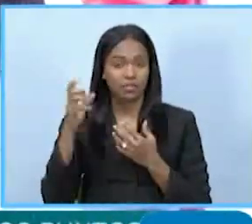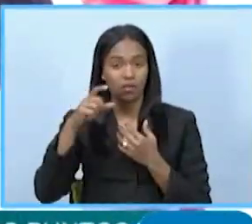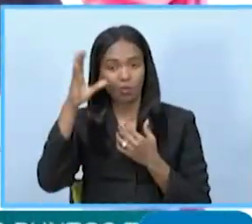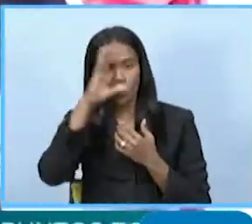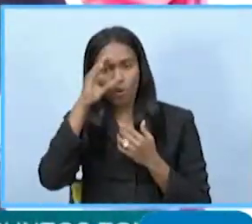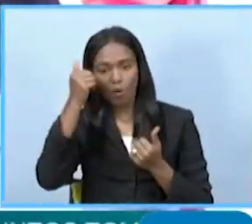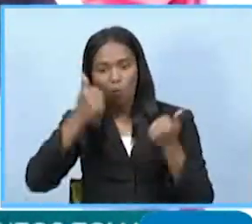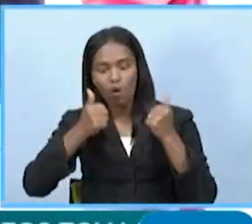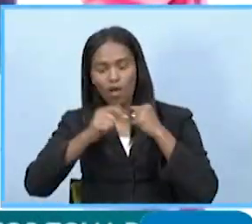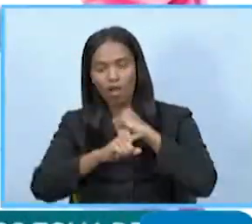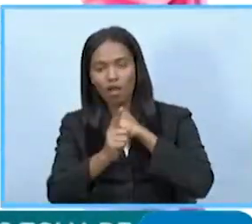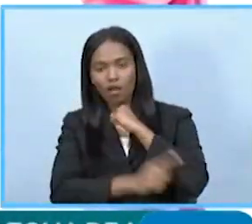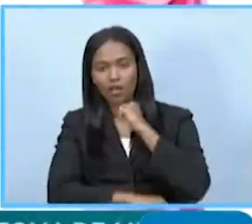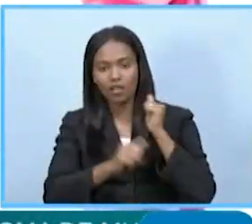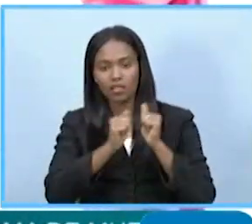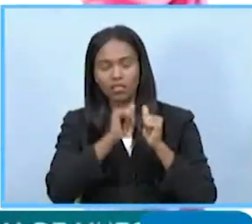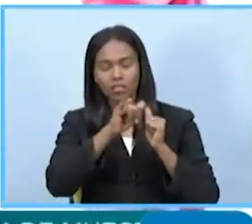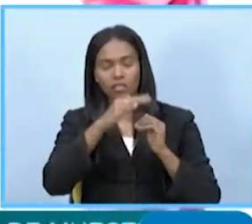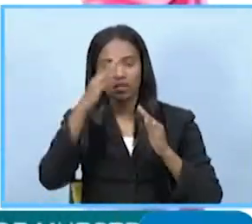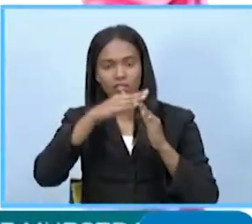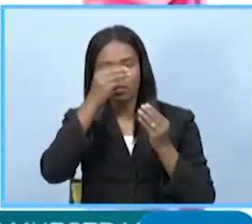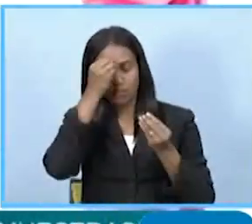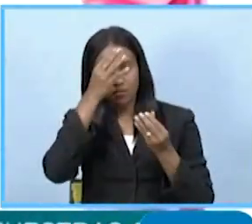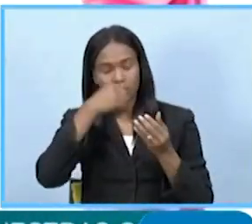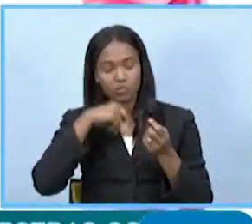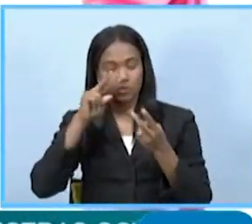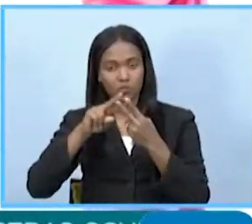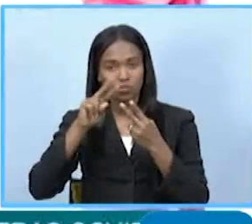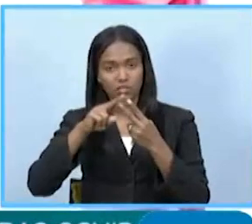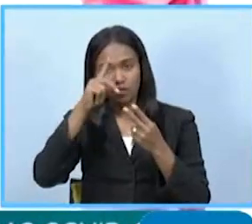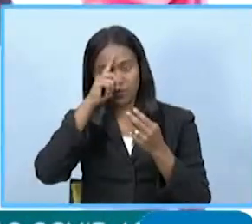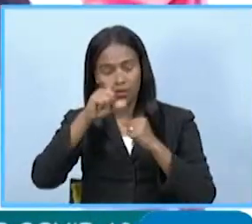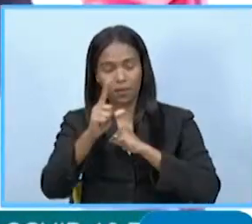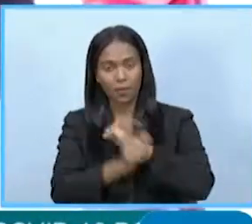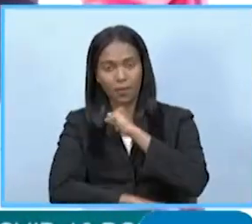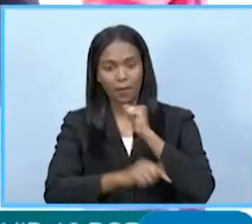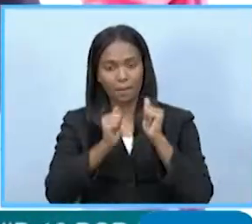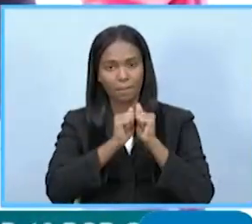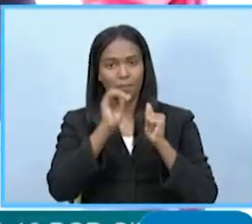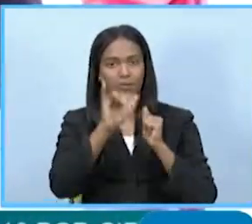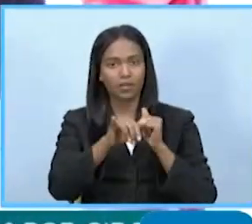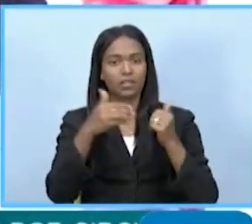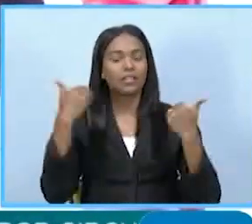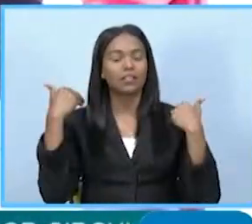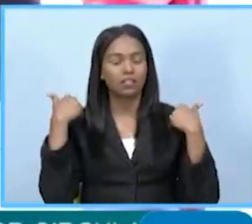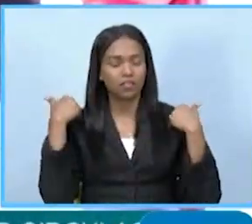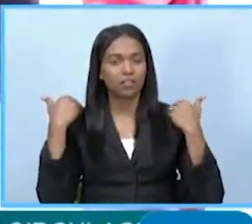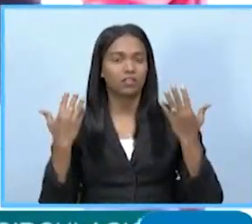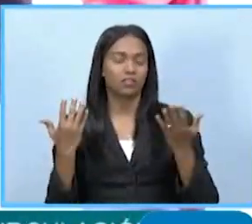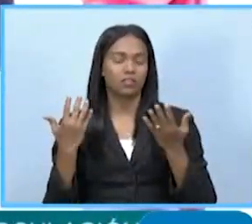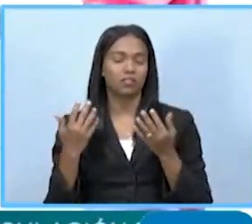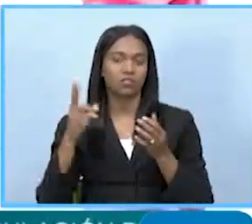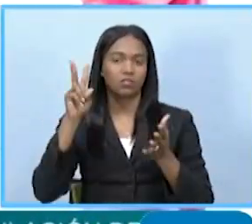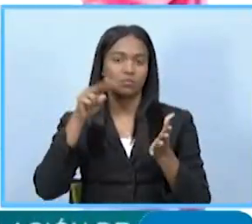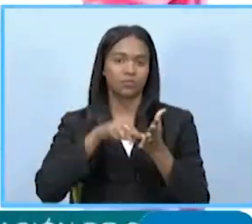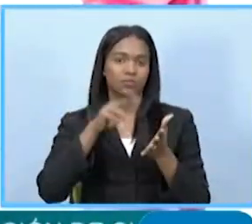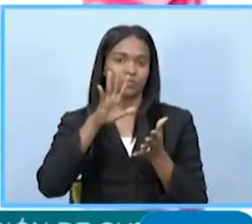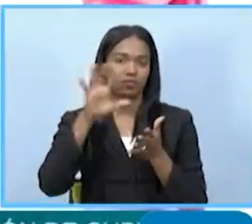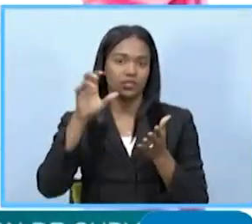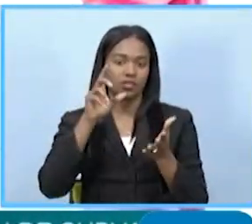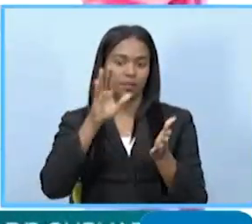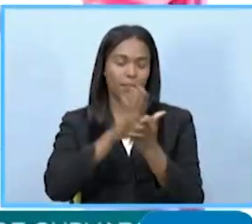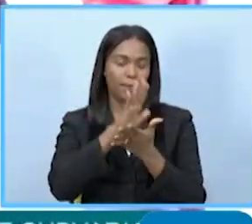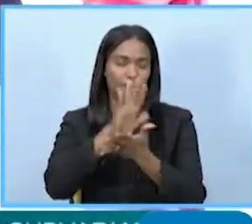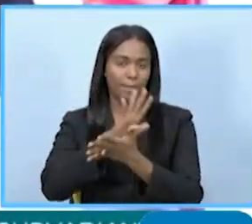esa sentencia supere el récord que yo conozco, que es de una sentencia penal en Córdoba, que tiene 2.500